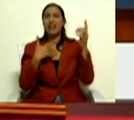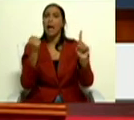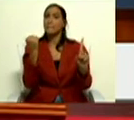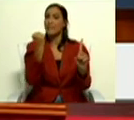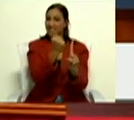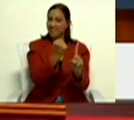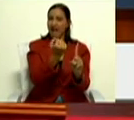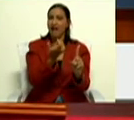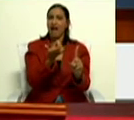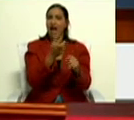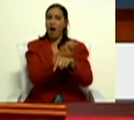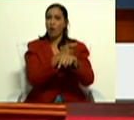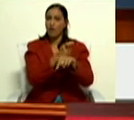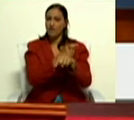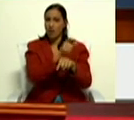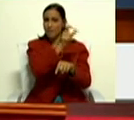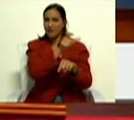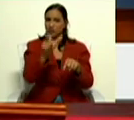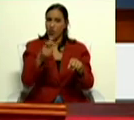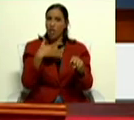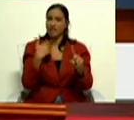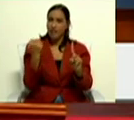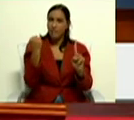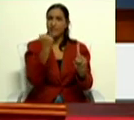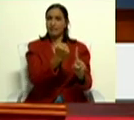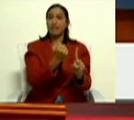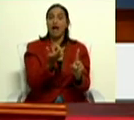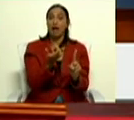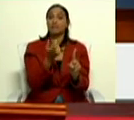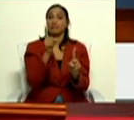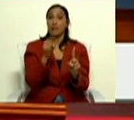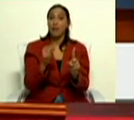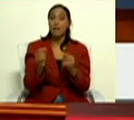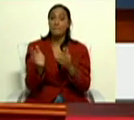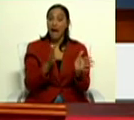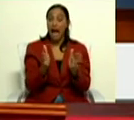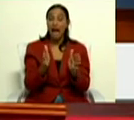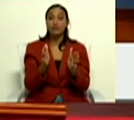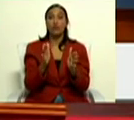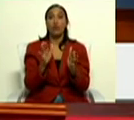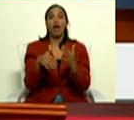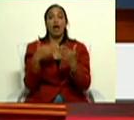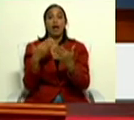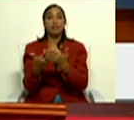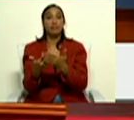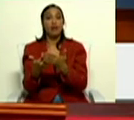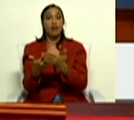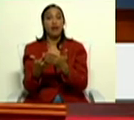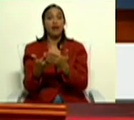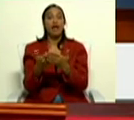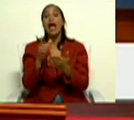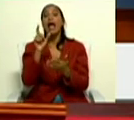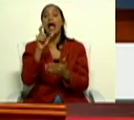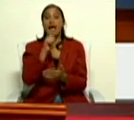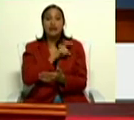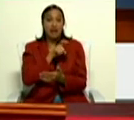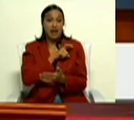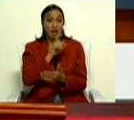5 conspiraciones que hemos revelado de mayo a enero, febrero, de mayo del 2023 a enero, febrero